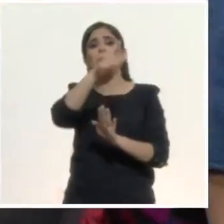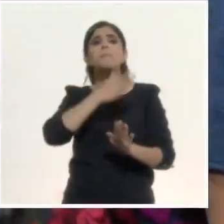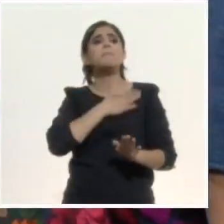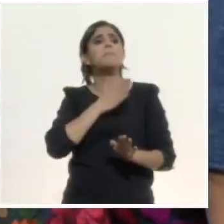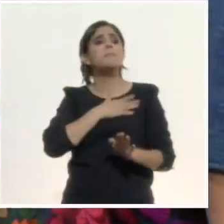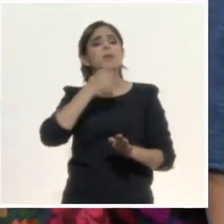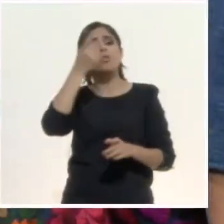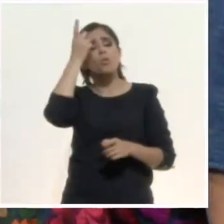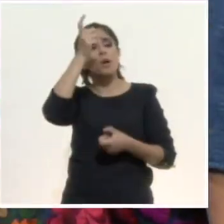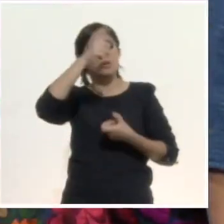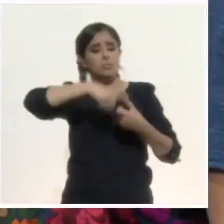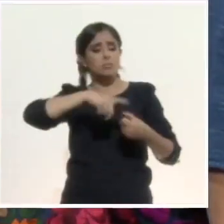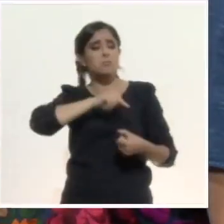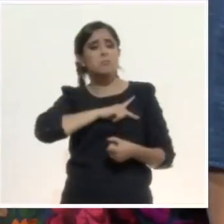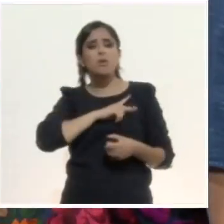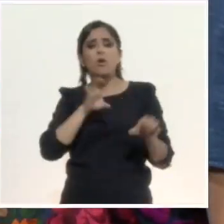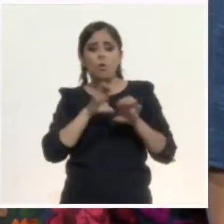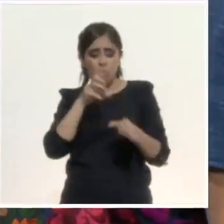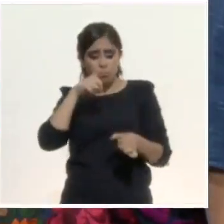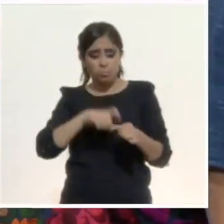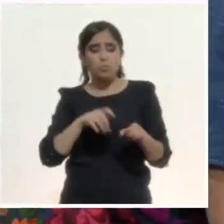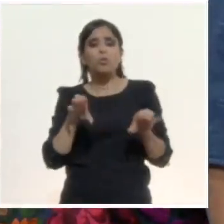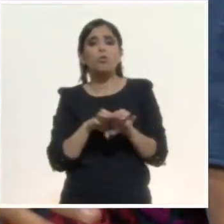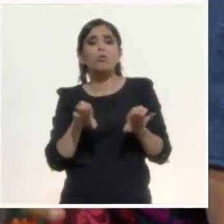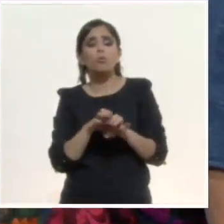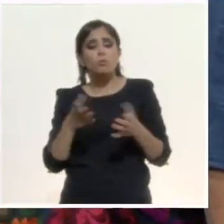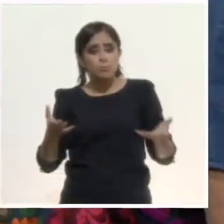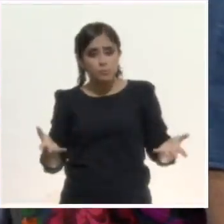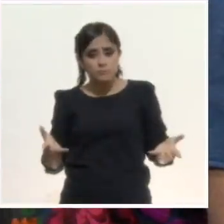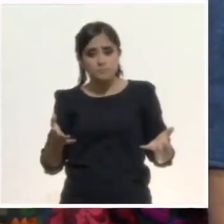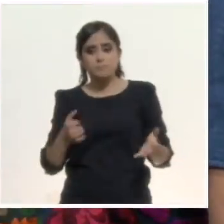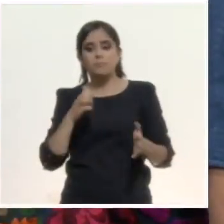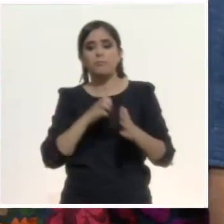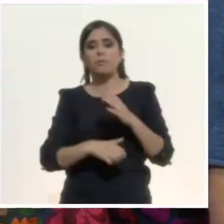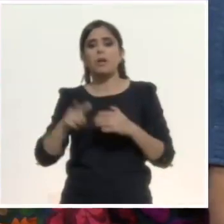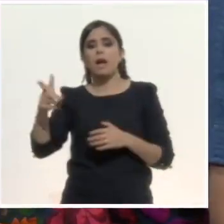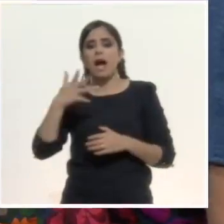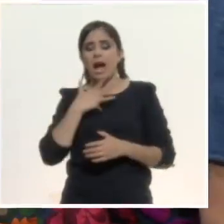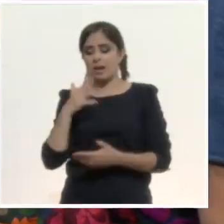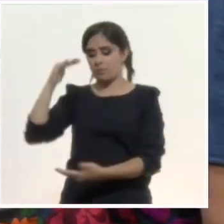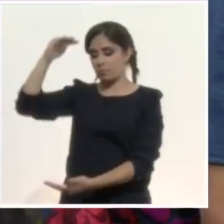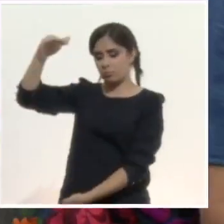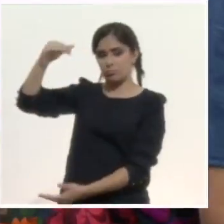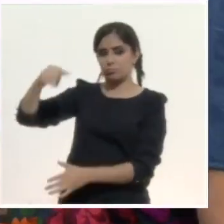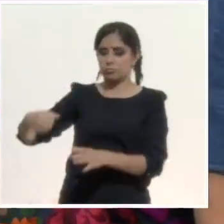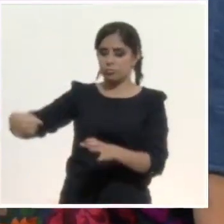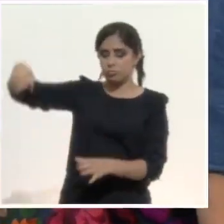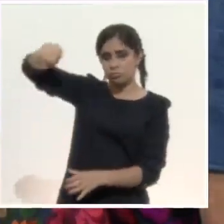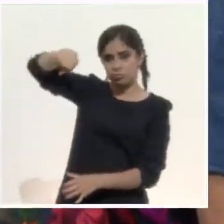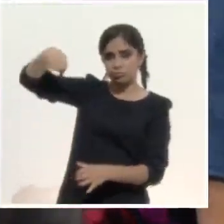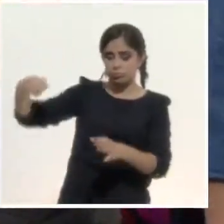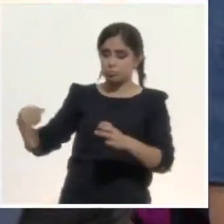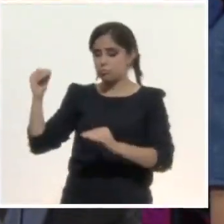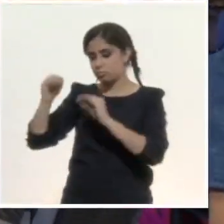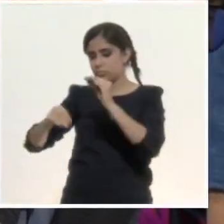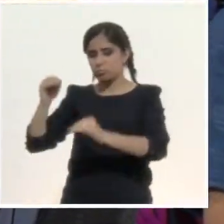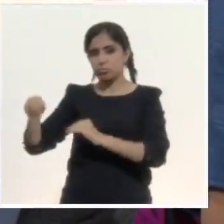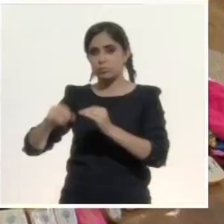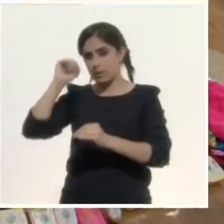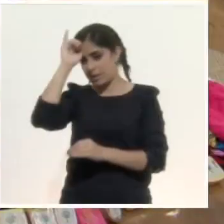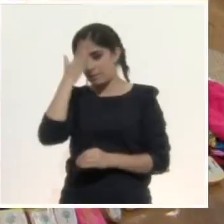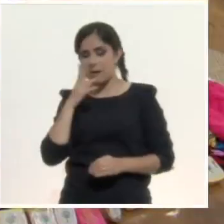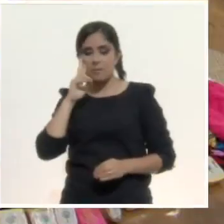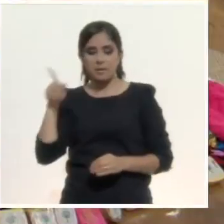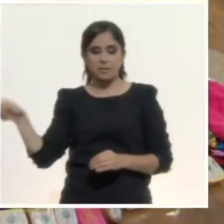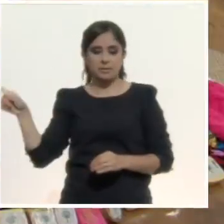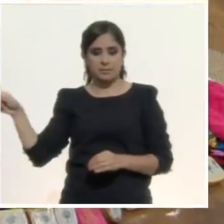¿Por qué lo hacen? ¿Por qué lo hacen? ¿Por qué Bonafón saca un portagarrafón con unos elementos iconográficos de los Tenangos?